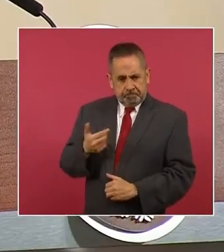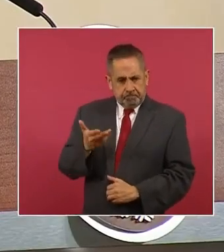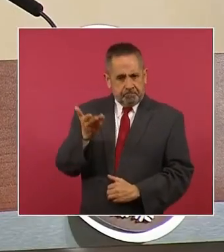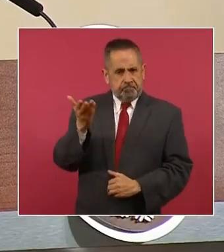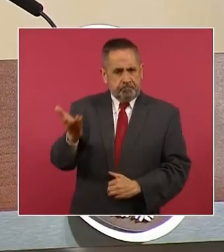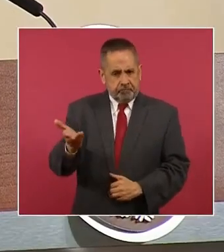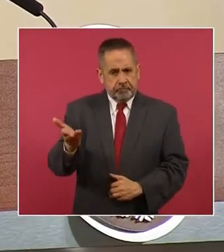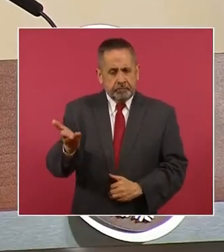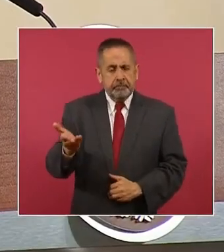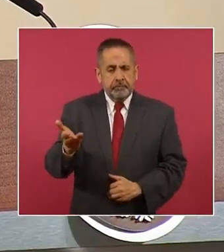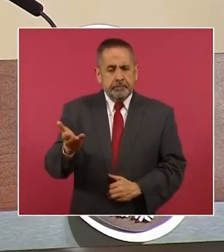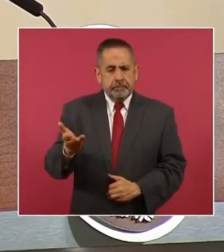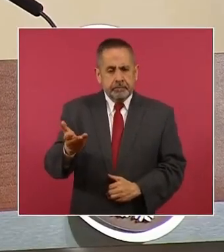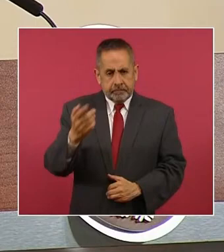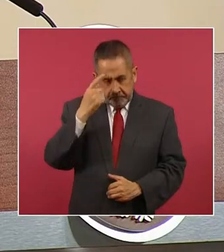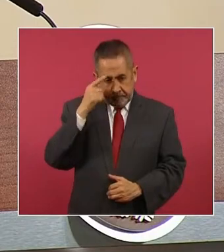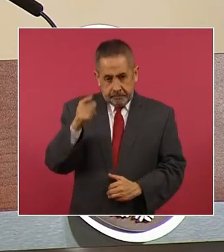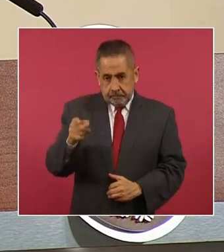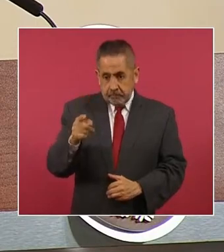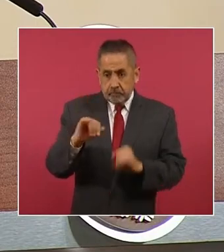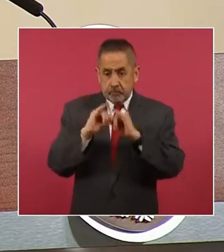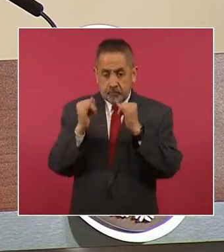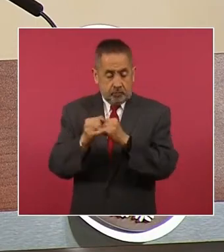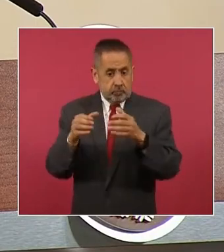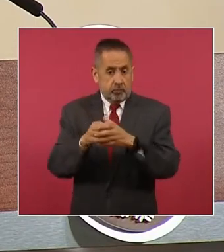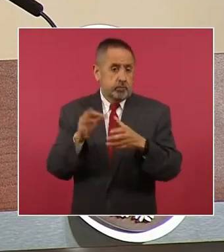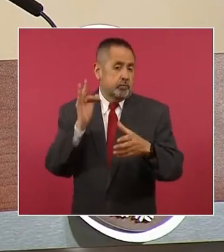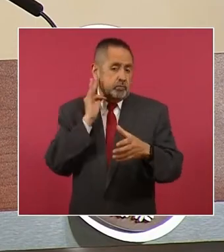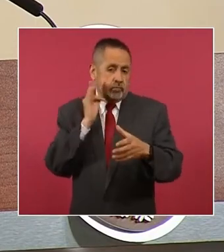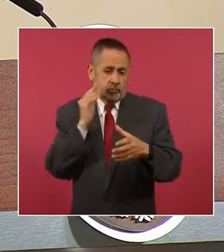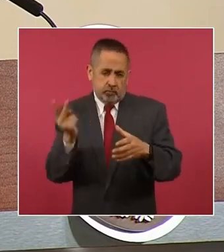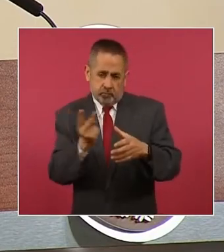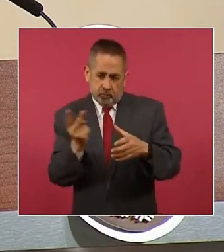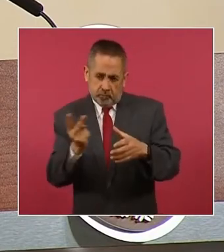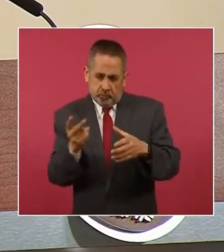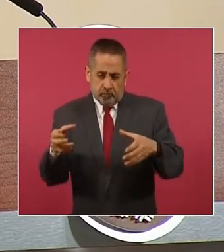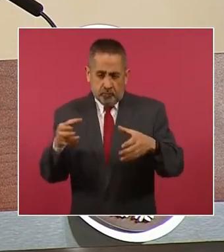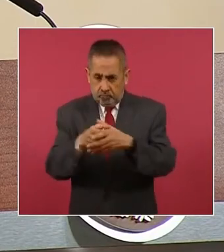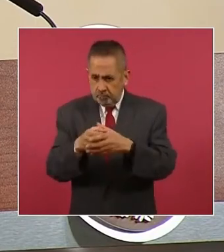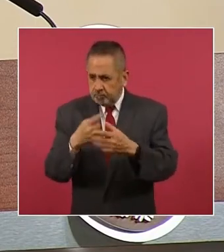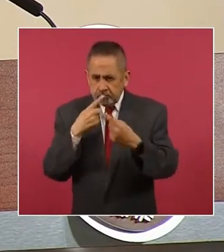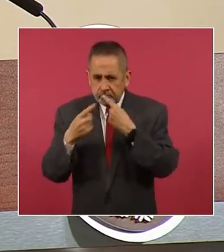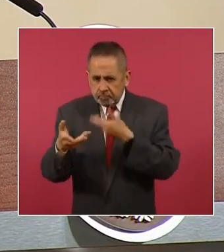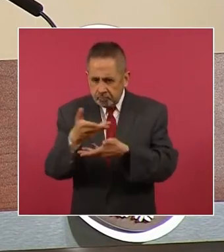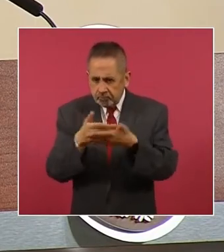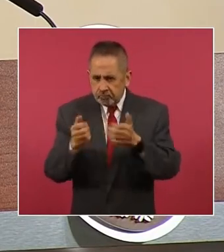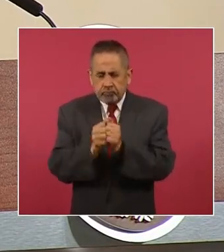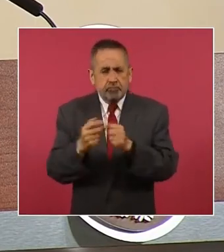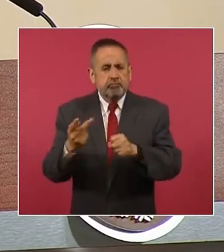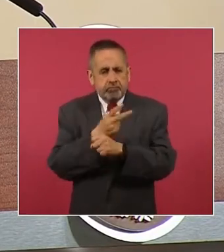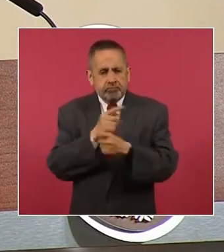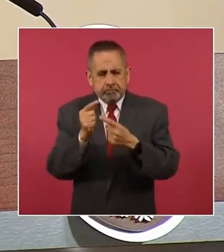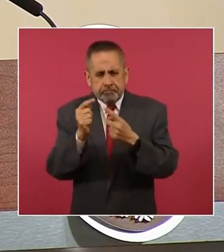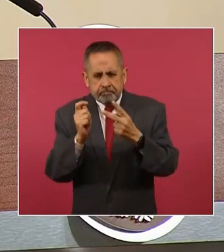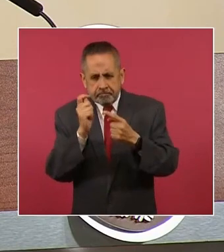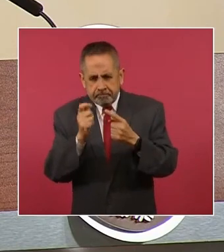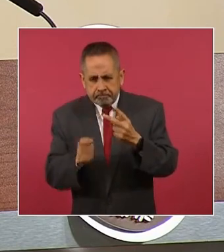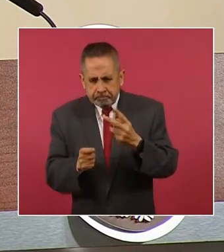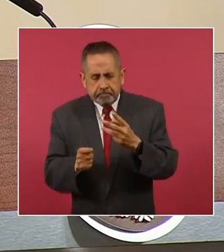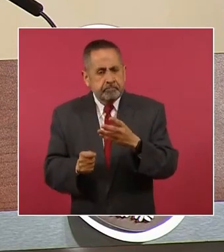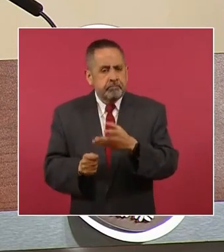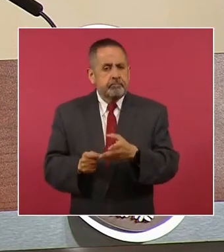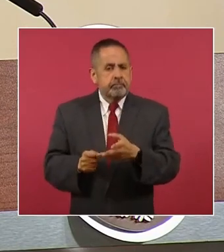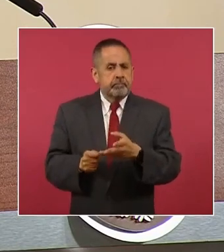que después de que se reúna con la fiscal para tener, digamos, un estatus de los casos,